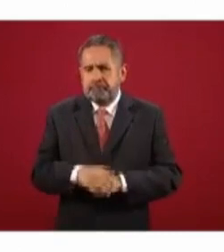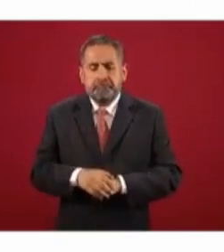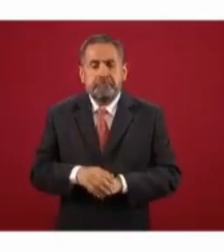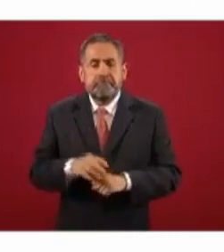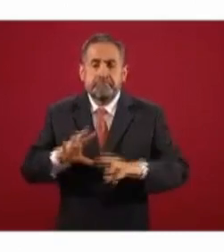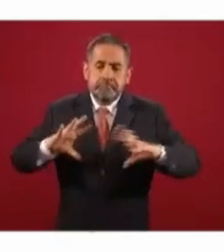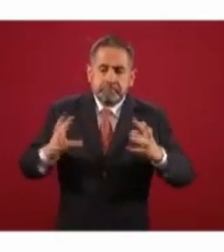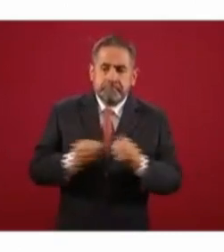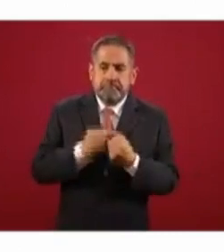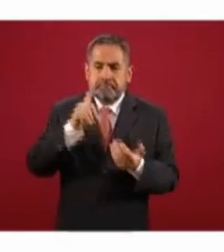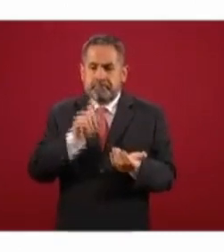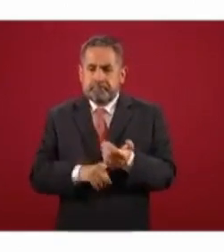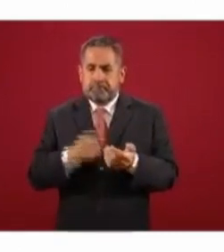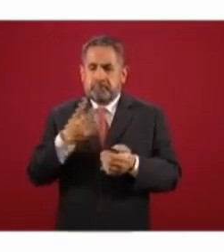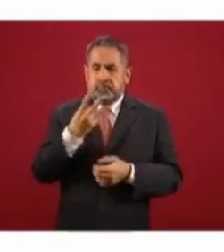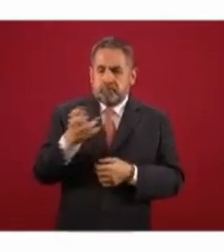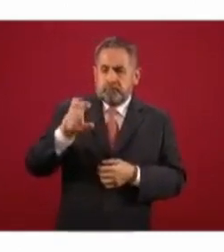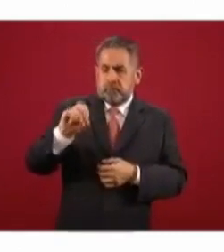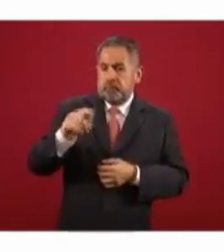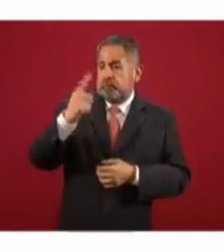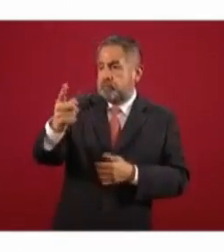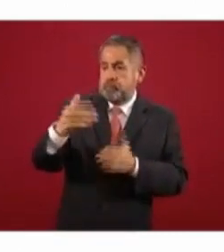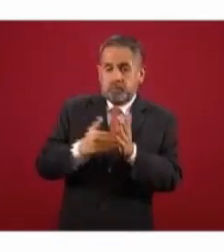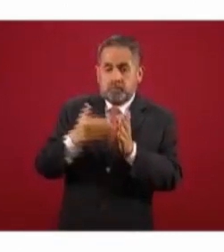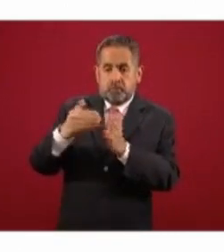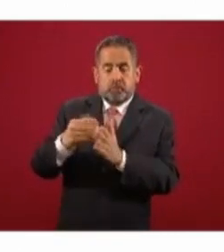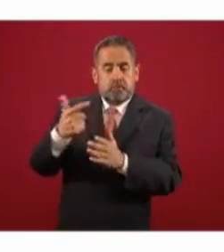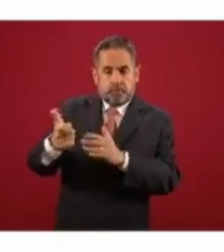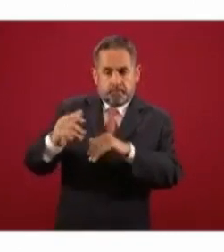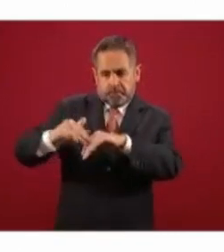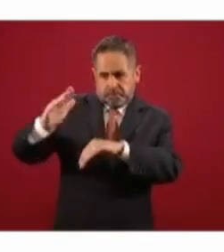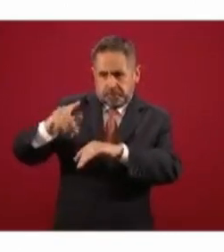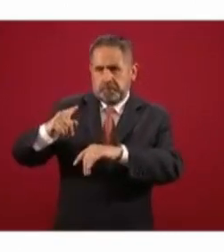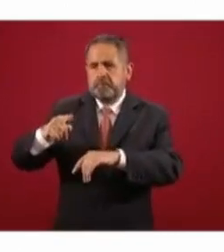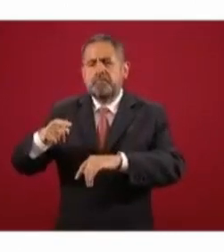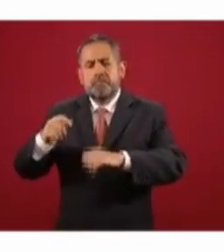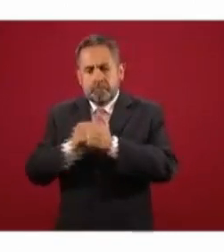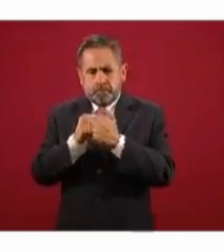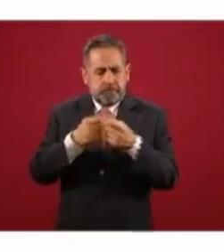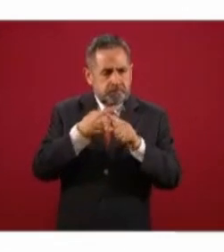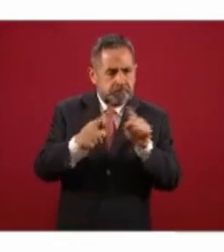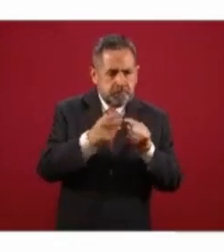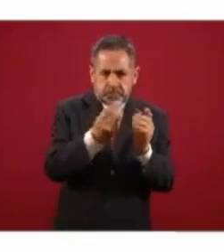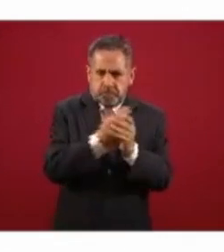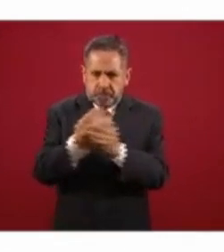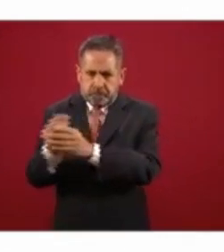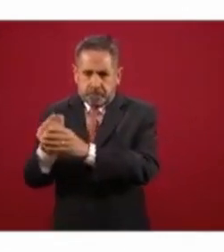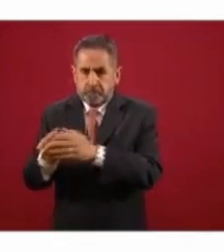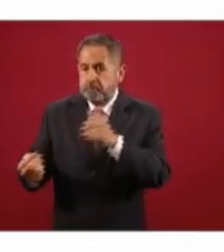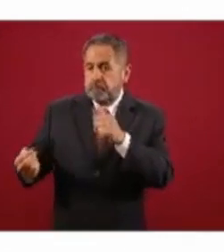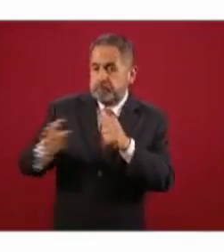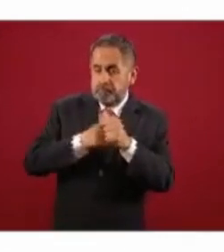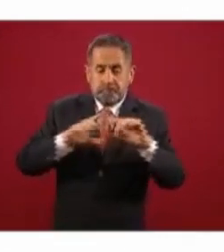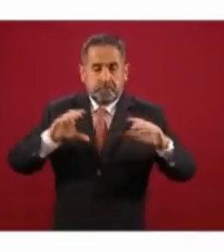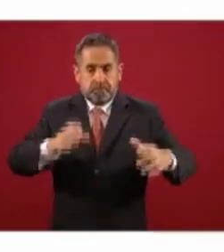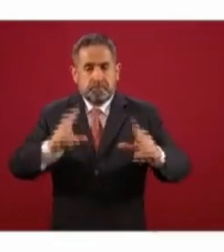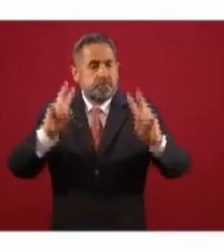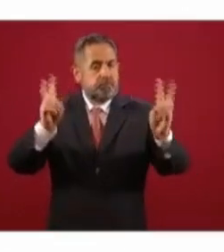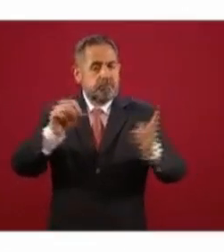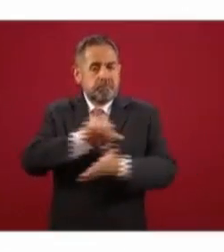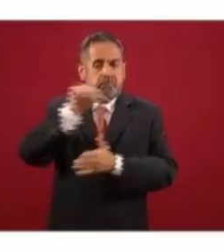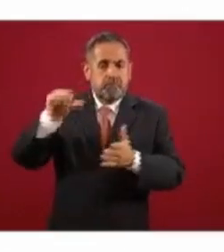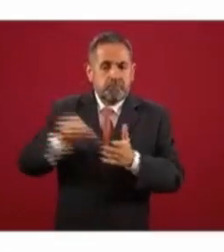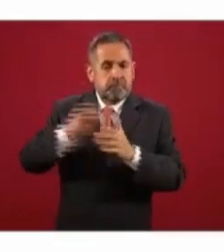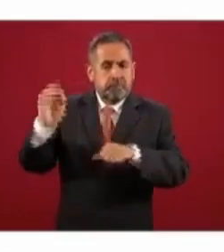contempla 1.401 millones de pesos que están divididos en varios rubros. El primero es para la creación del Centro Federal